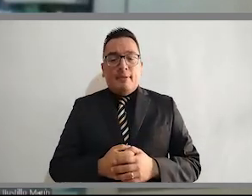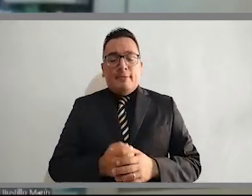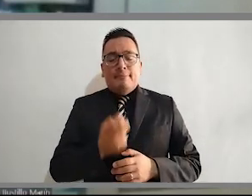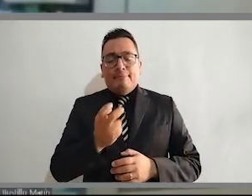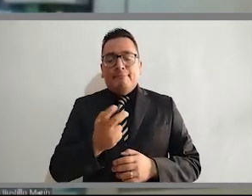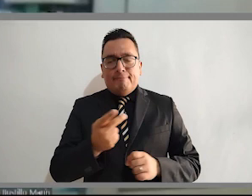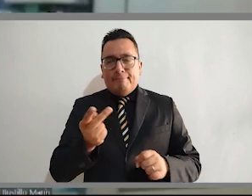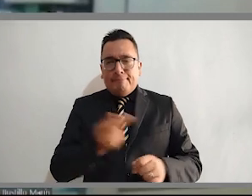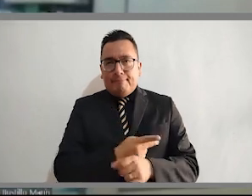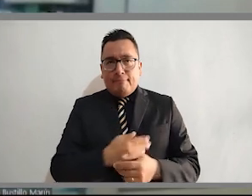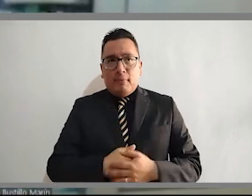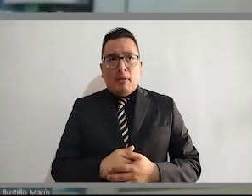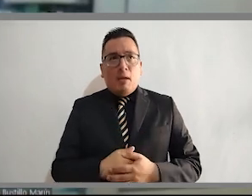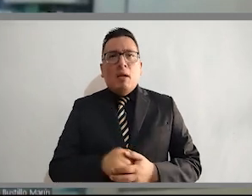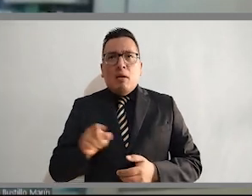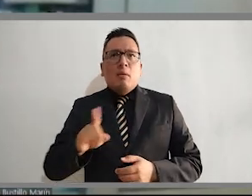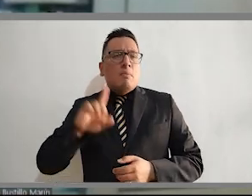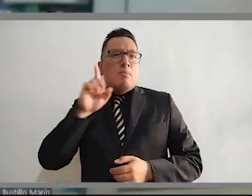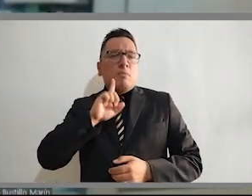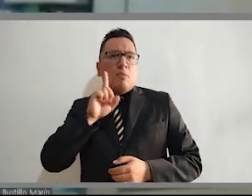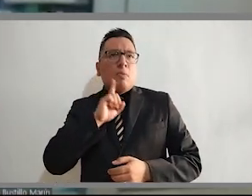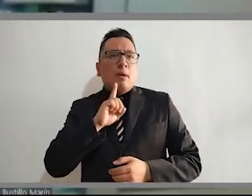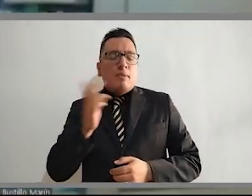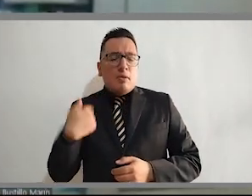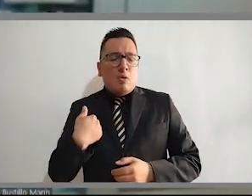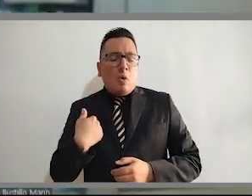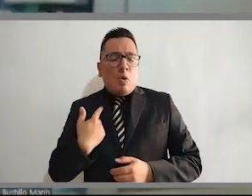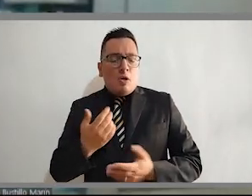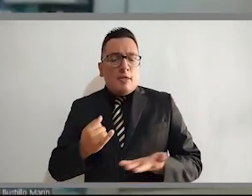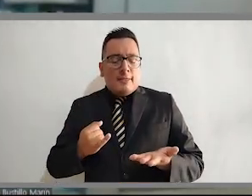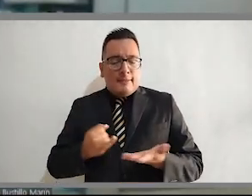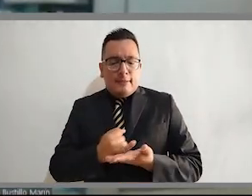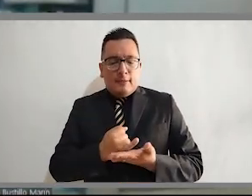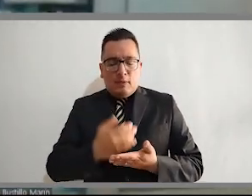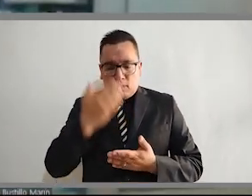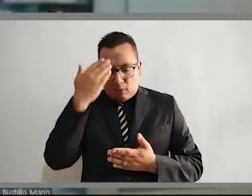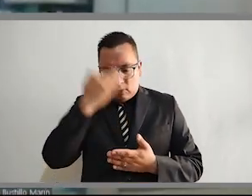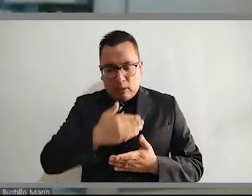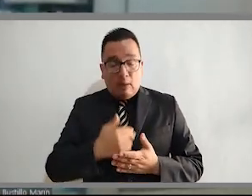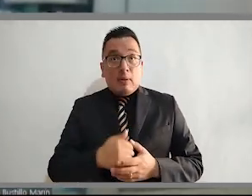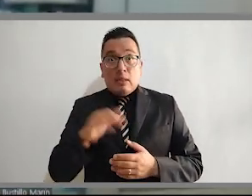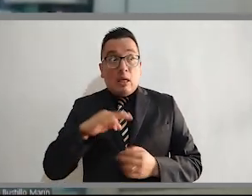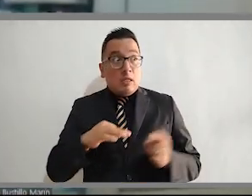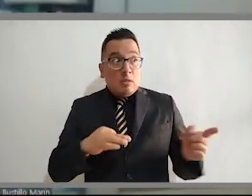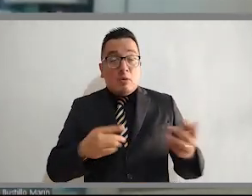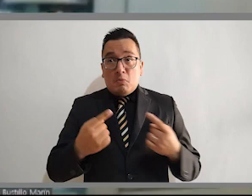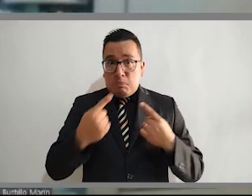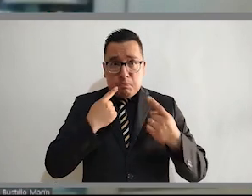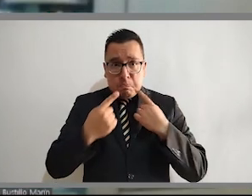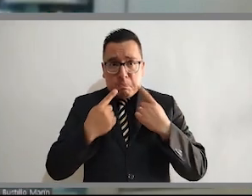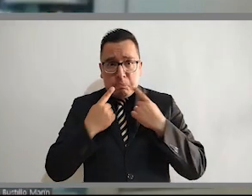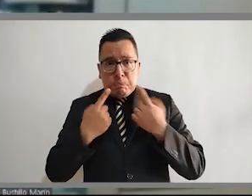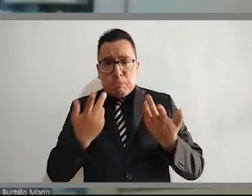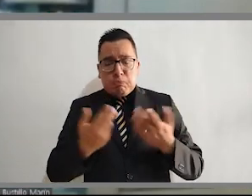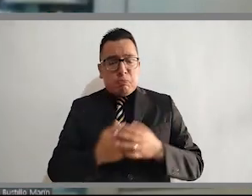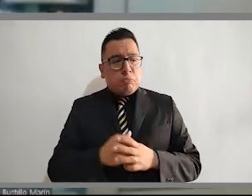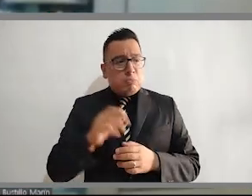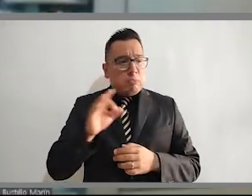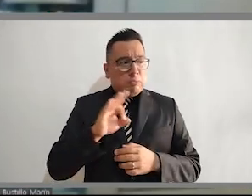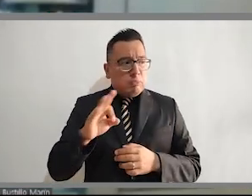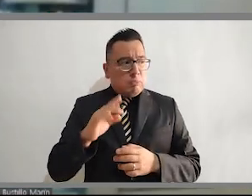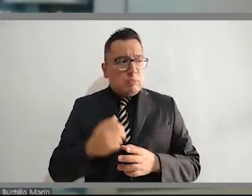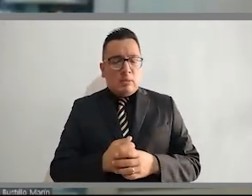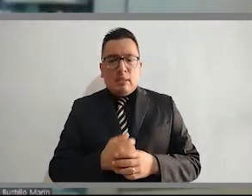¿qué sucede? Se está abriendo el escrutinio público. Sabe que en el debate público, ¿no?, la